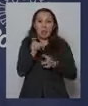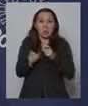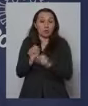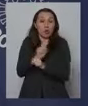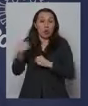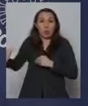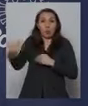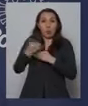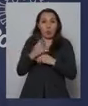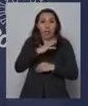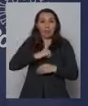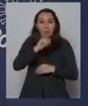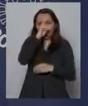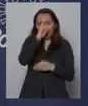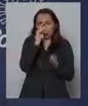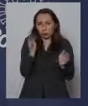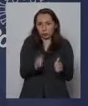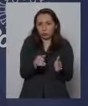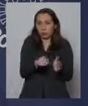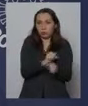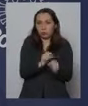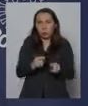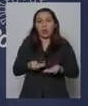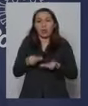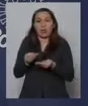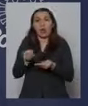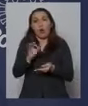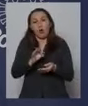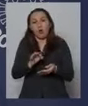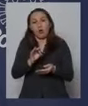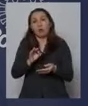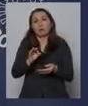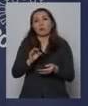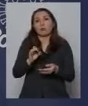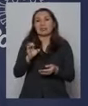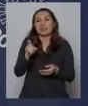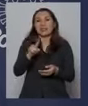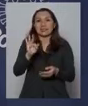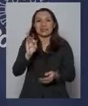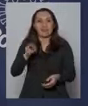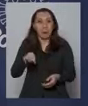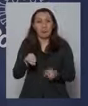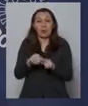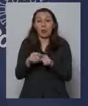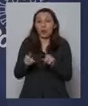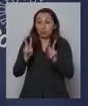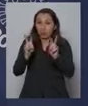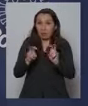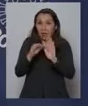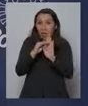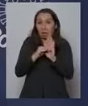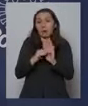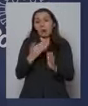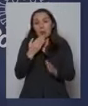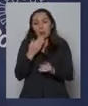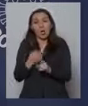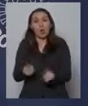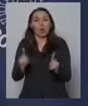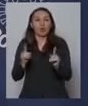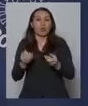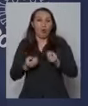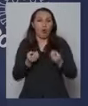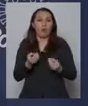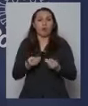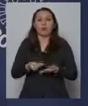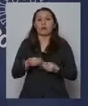pueden acudir al recinto de atención primaria, al consultorio, al CEFAM. Dentro de otras medidas, como son,